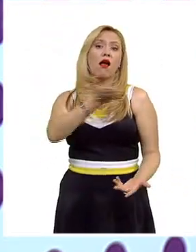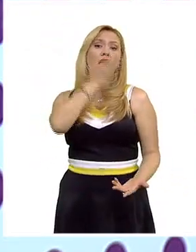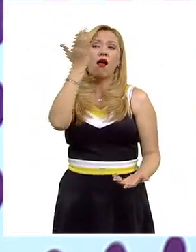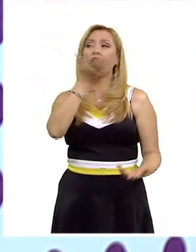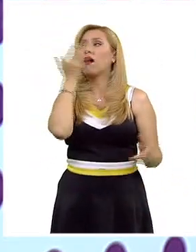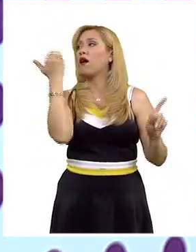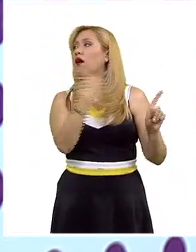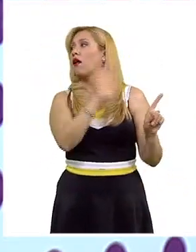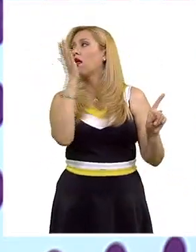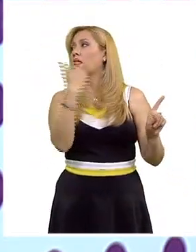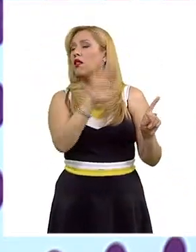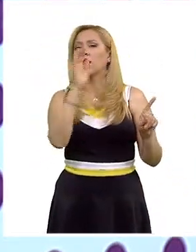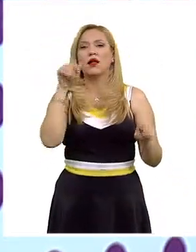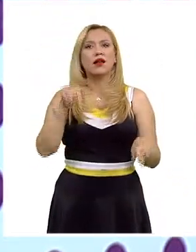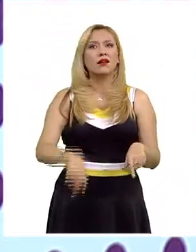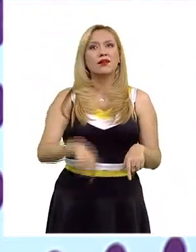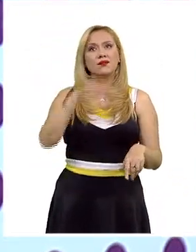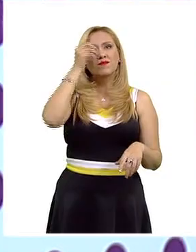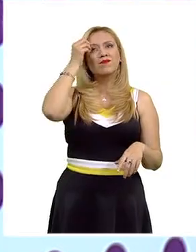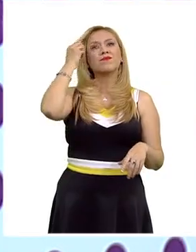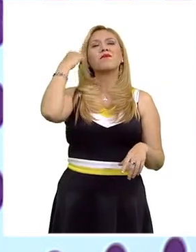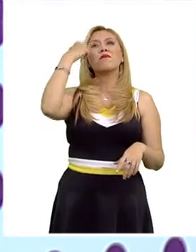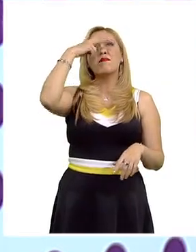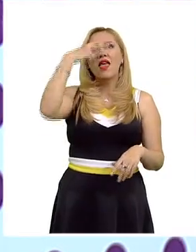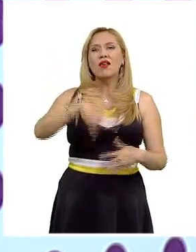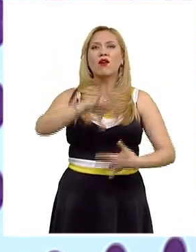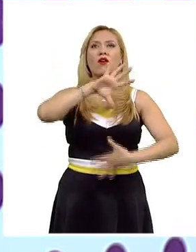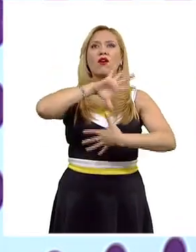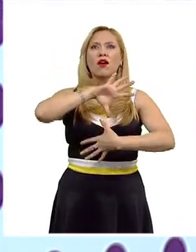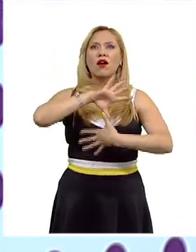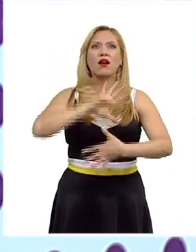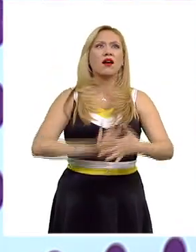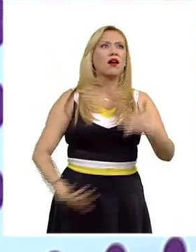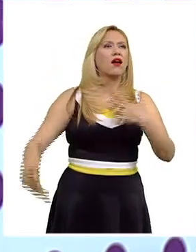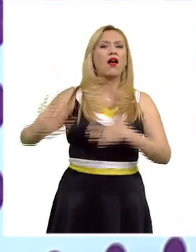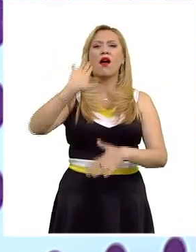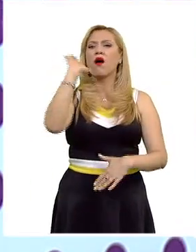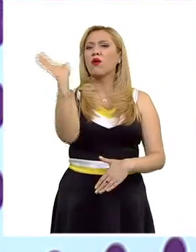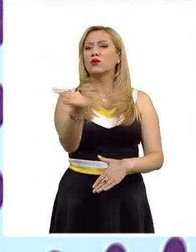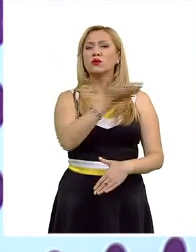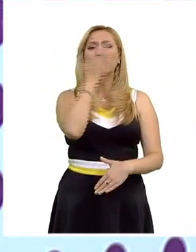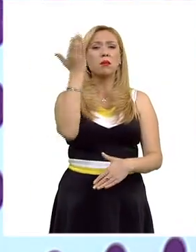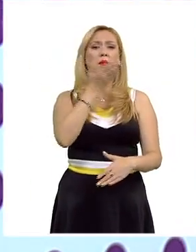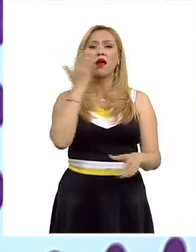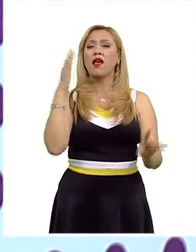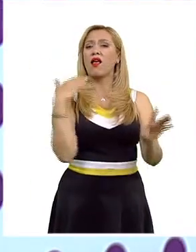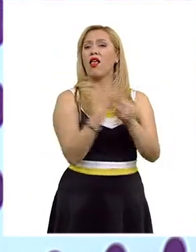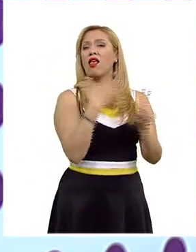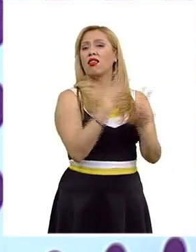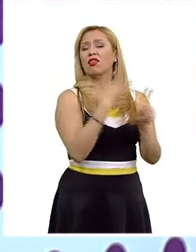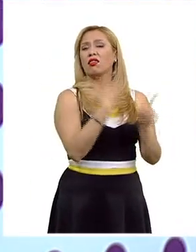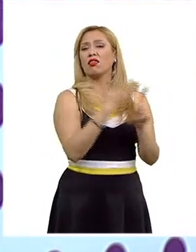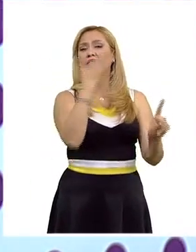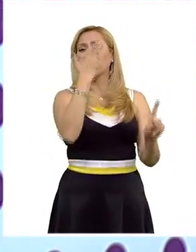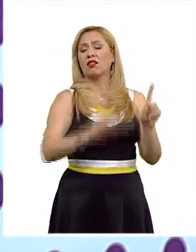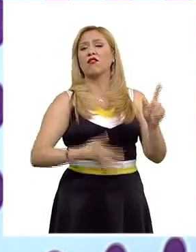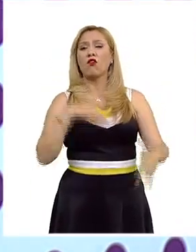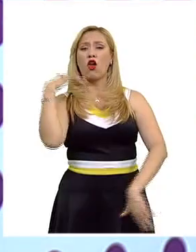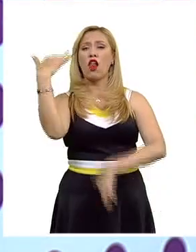El problema en nuestros países y en México, por ejemplo, es que hemos naturalizado la violencia y creo